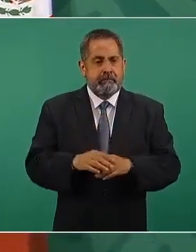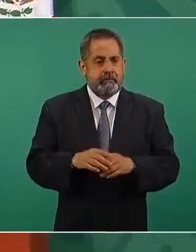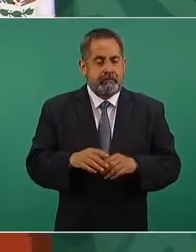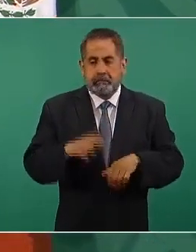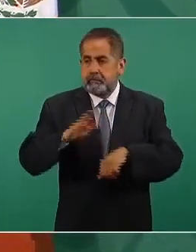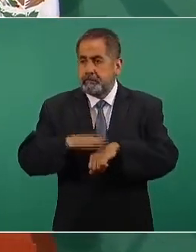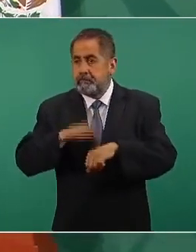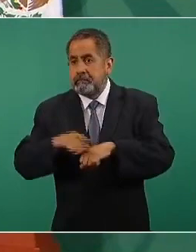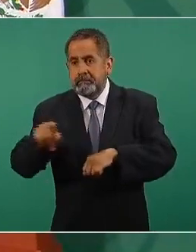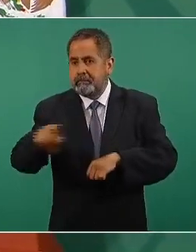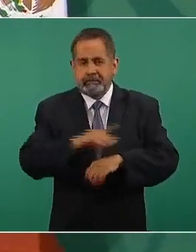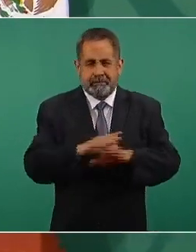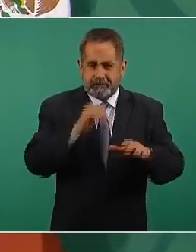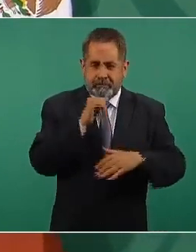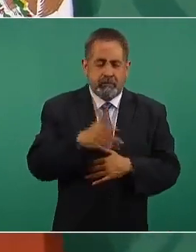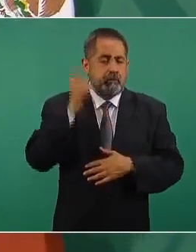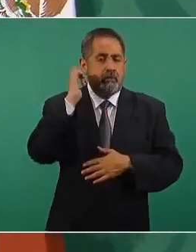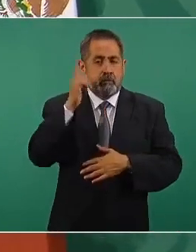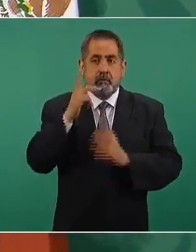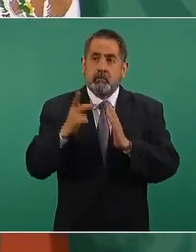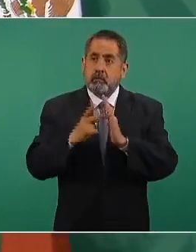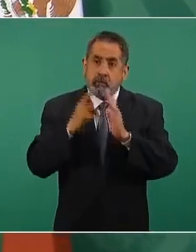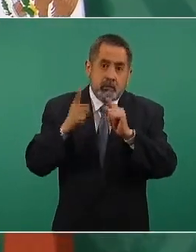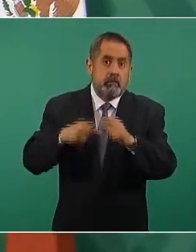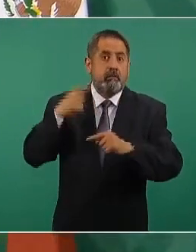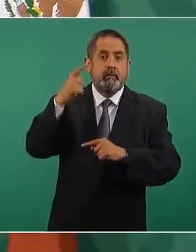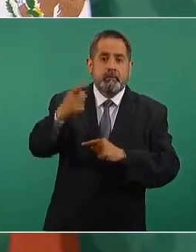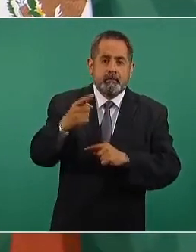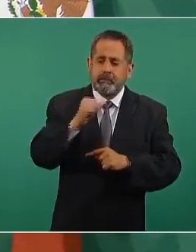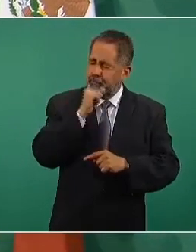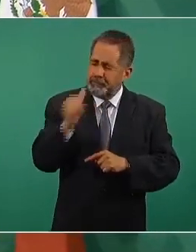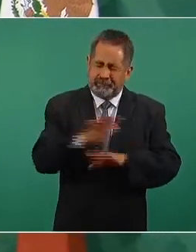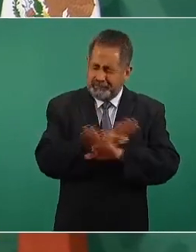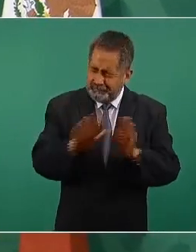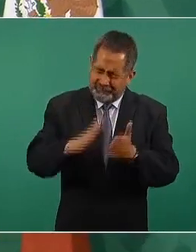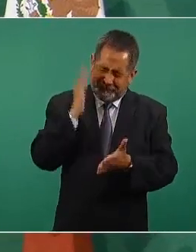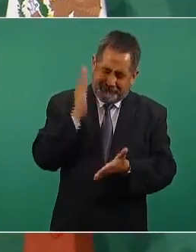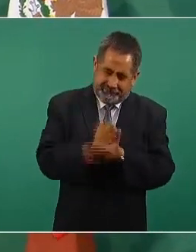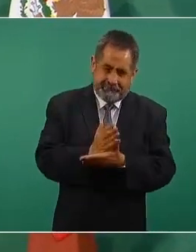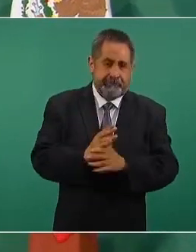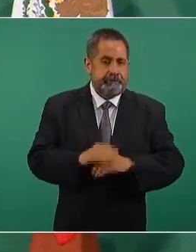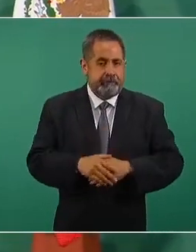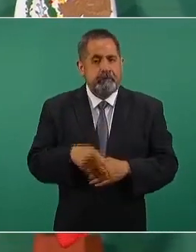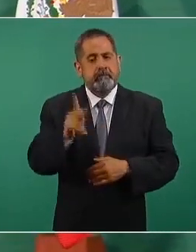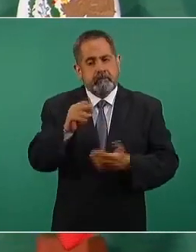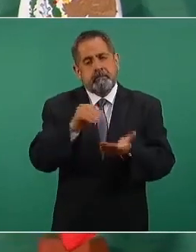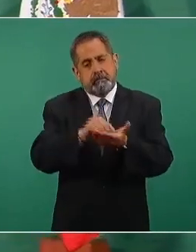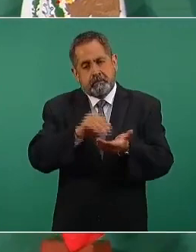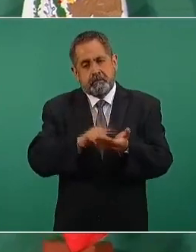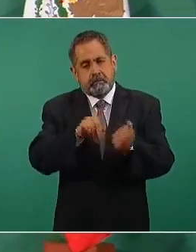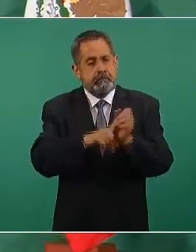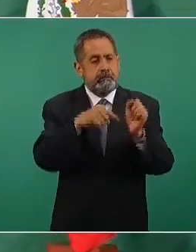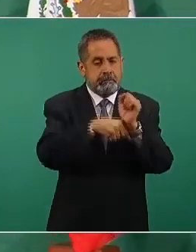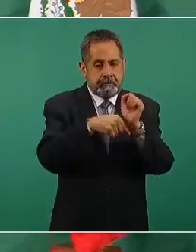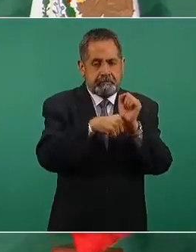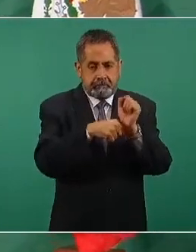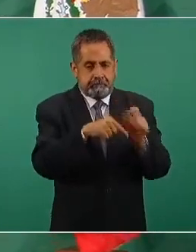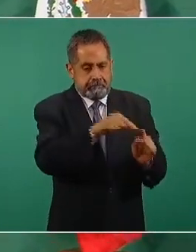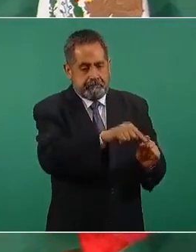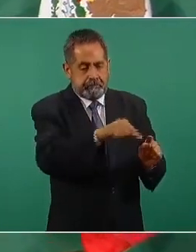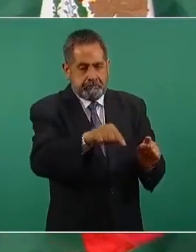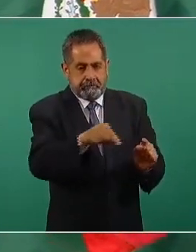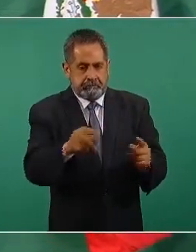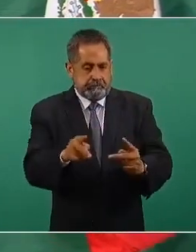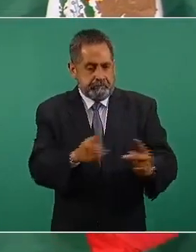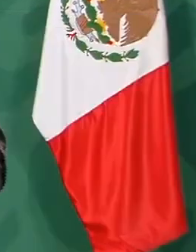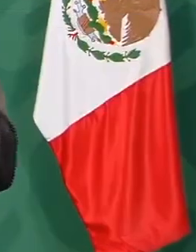sea, ya no se da. Ojalá y eso no regrese, pero siguen habiendo tomas clandestinas, nada más